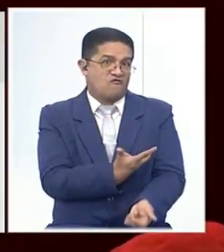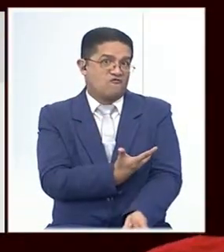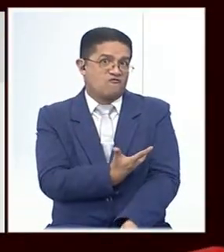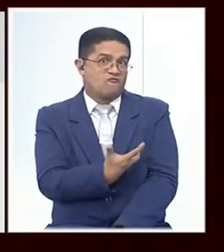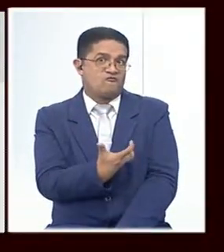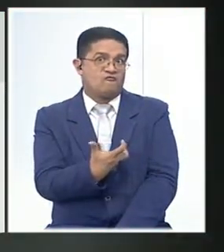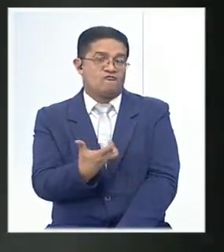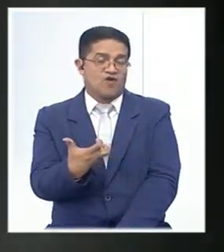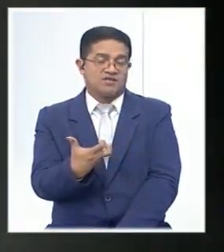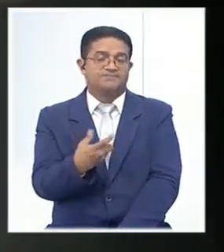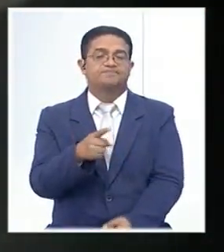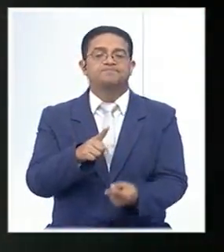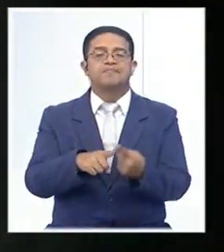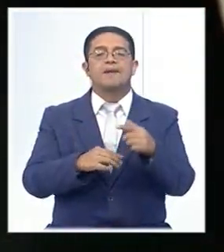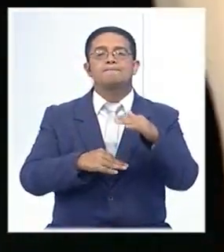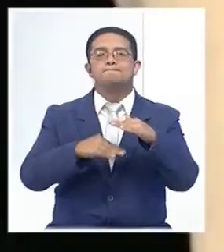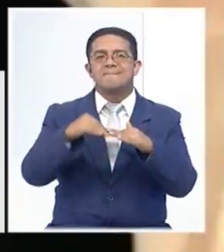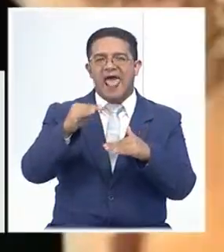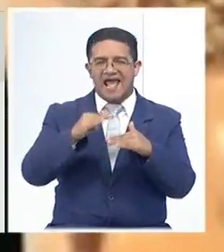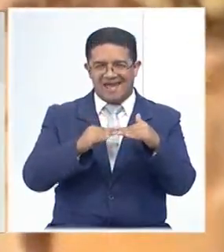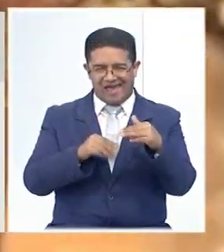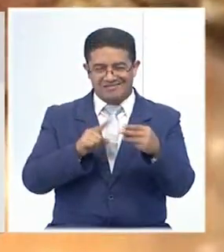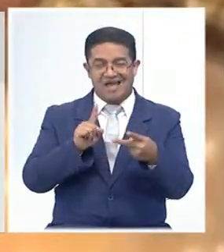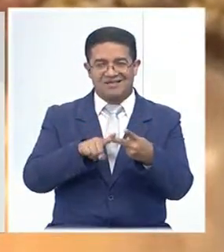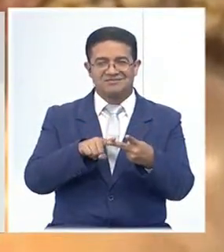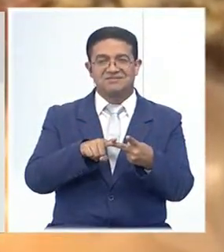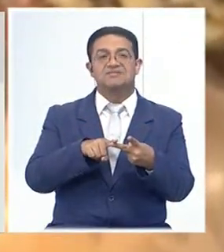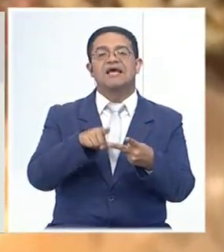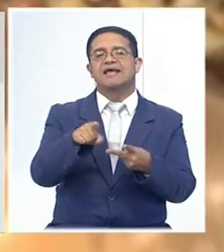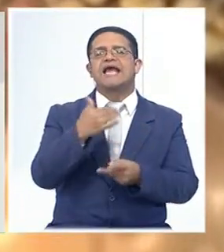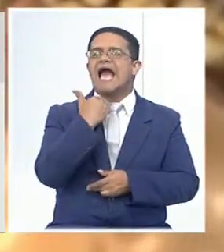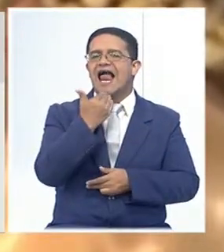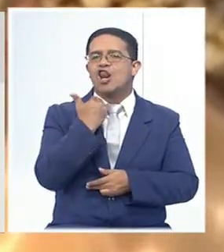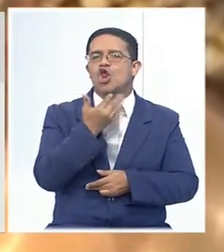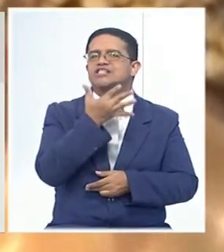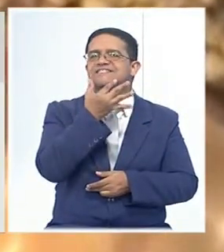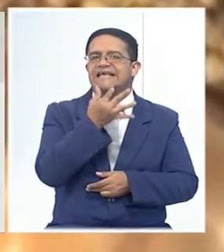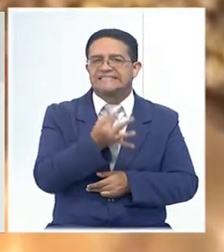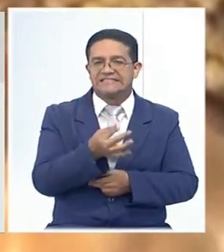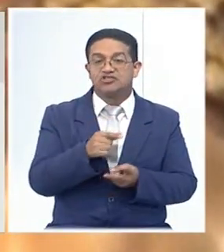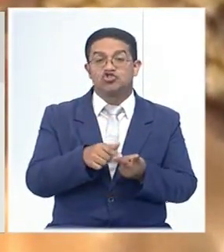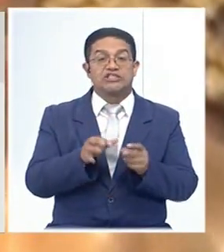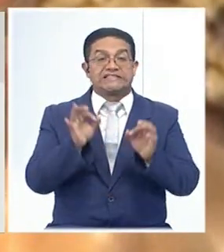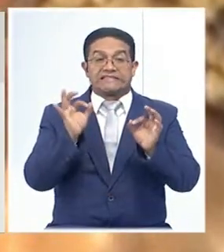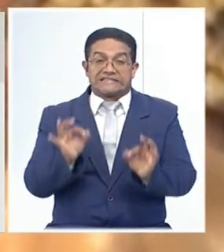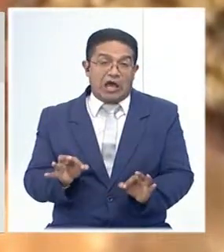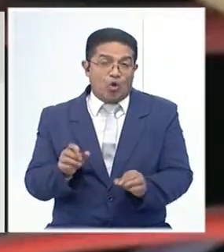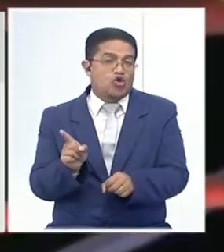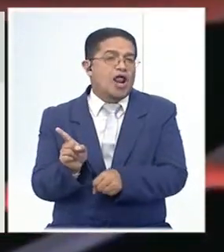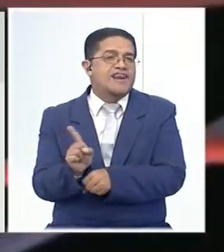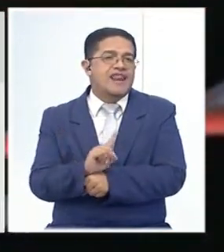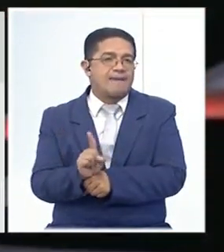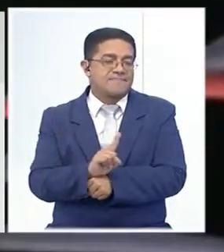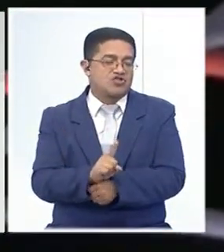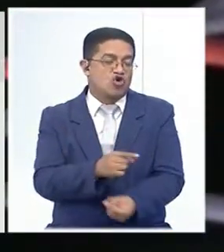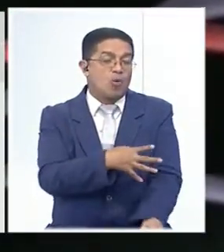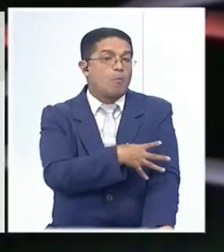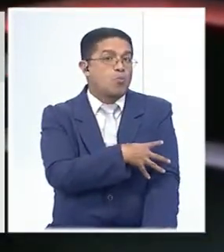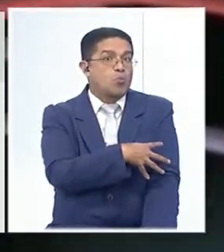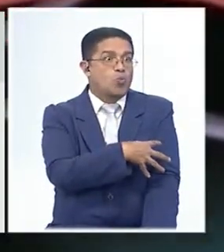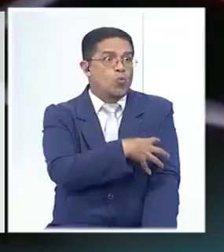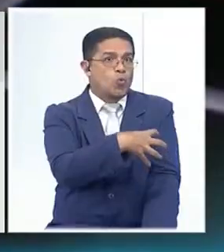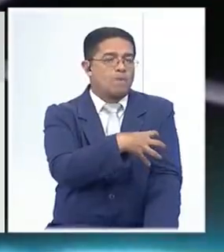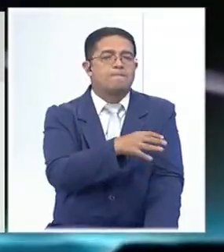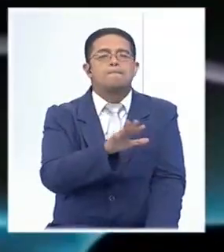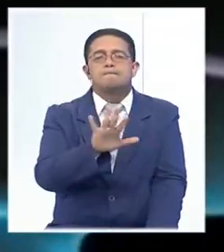otros elementos como plaquetas y plasma, es un procedimiento sencillo, seguro y rápido, donde se extrae del voluntario